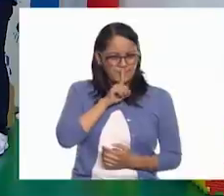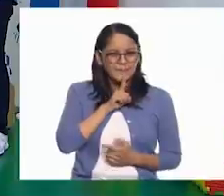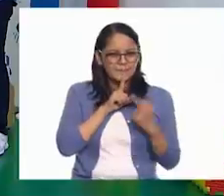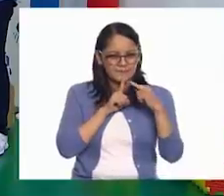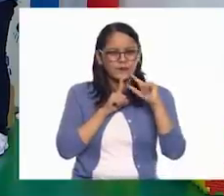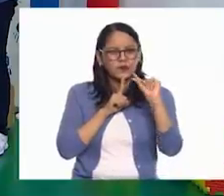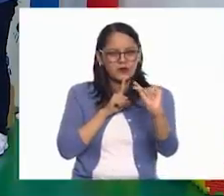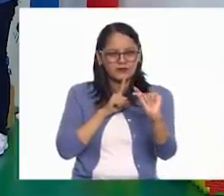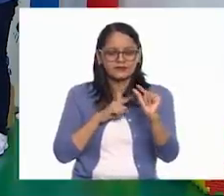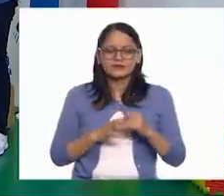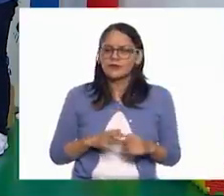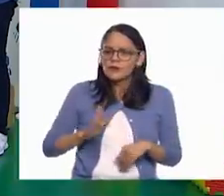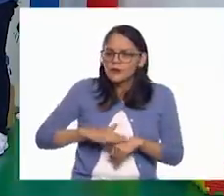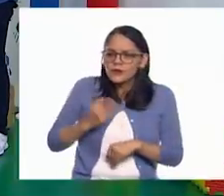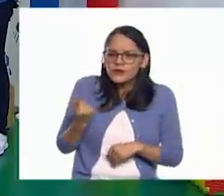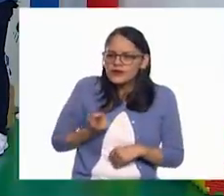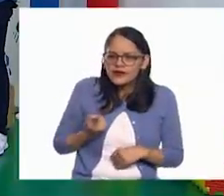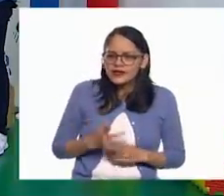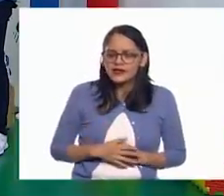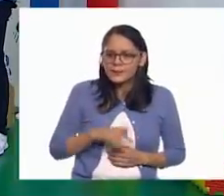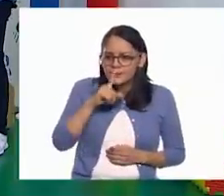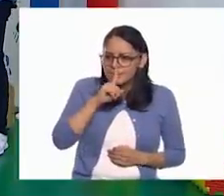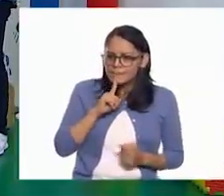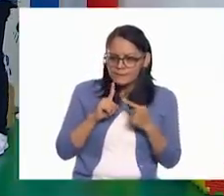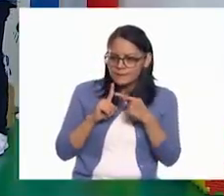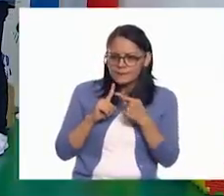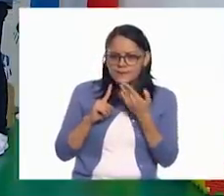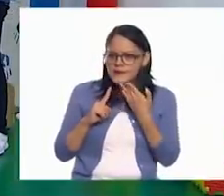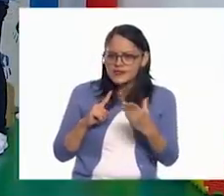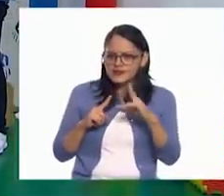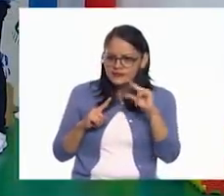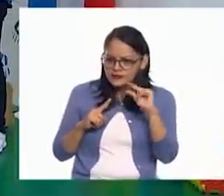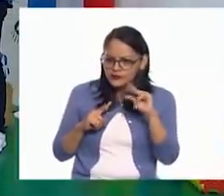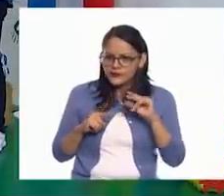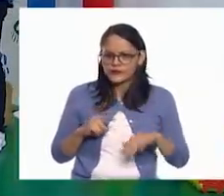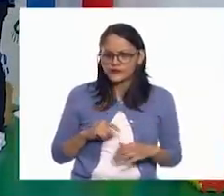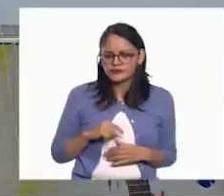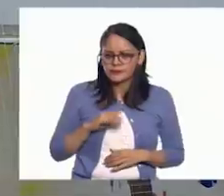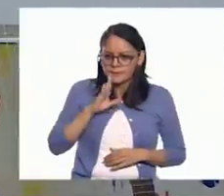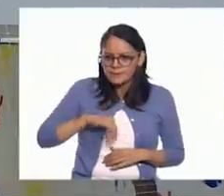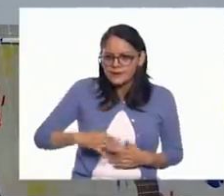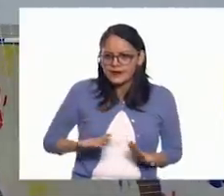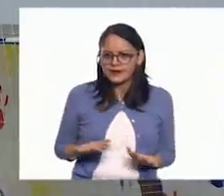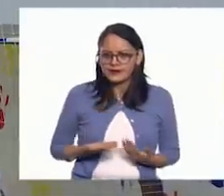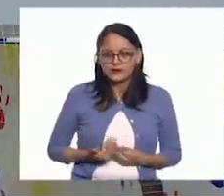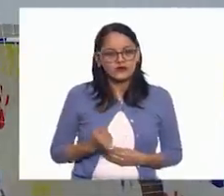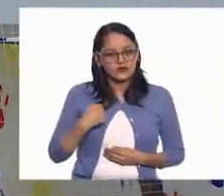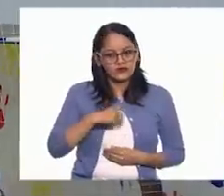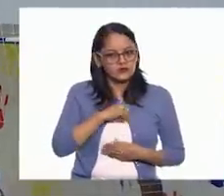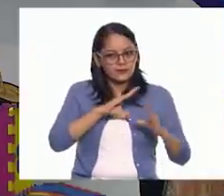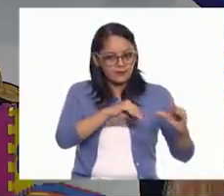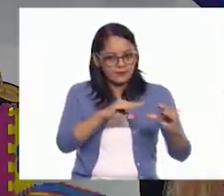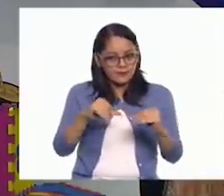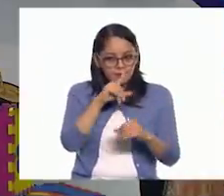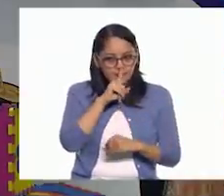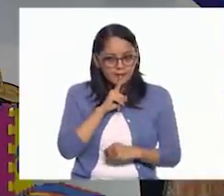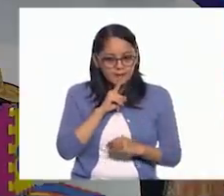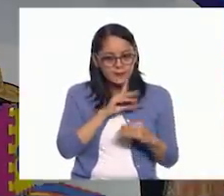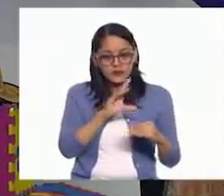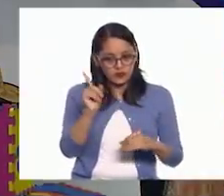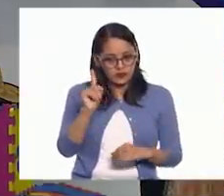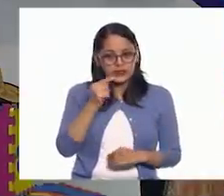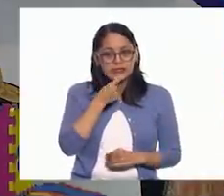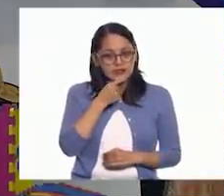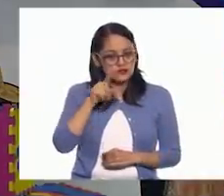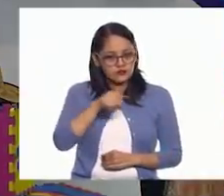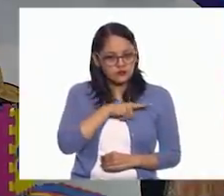poquito. ¿Pero por qué las mentiras... No son muy buenas, no, ¿verdad, Eric? No son nada buenas. No, no, no, no, no. No hay que enseñarle a los niños a mentir ni a las niñas.